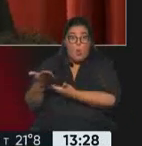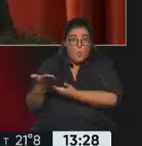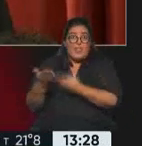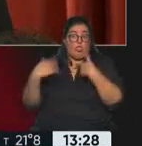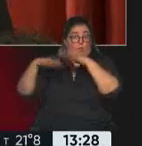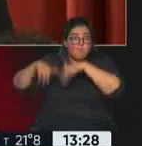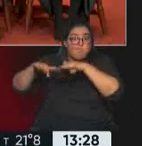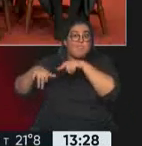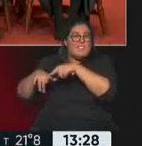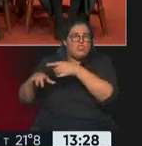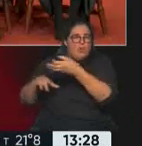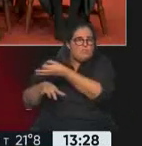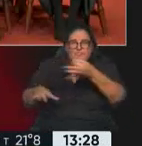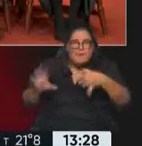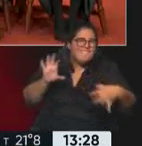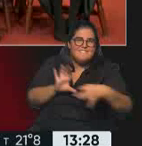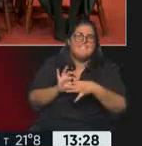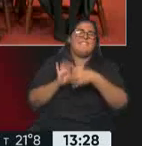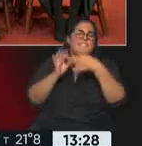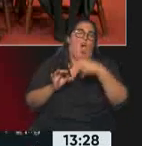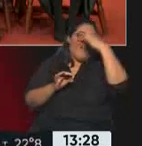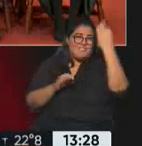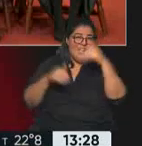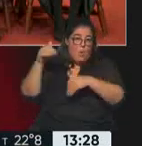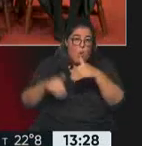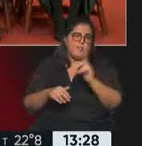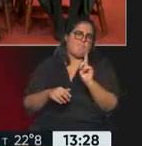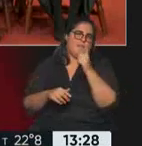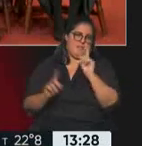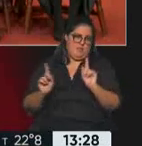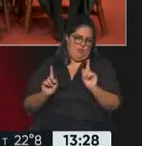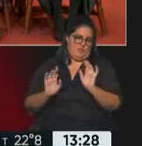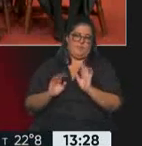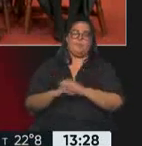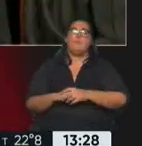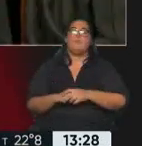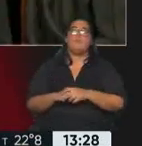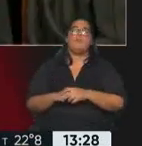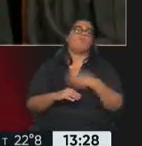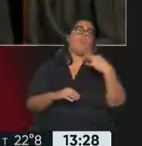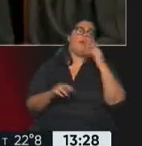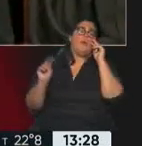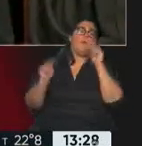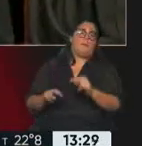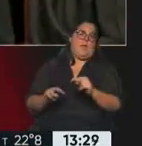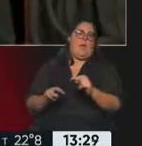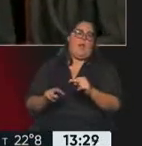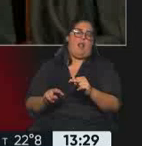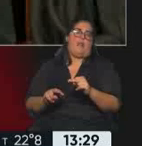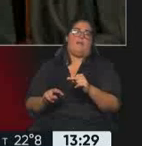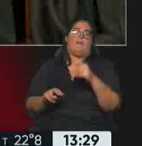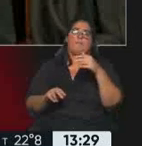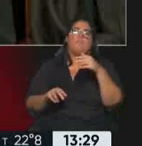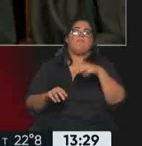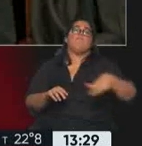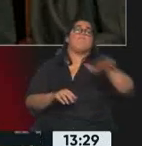este documento, va a ser el mismo voto en la Corte, algo que parece improbable, pero bueno, hay que mirar, como mencionábamos, lo que pase en las